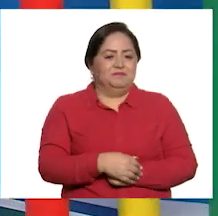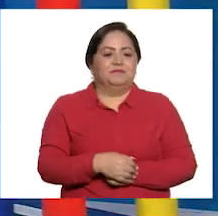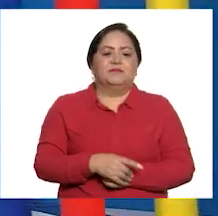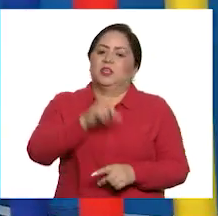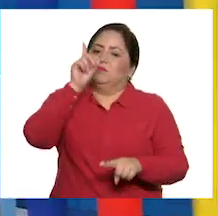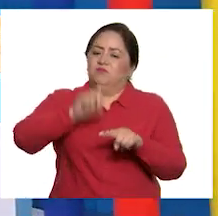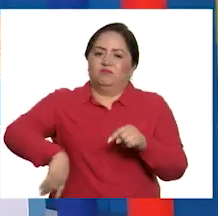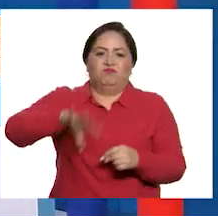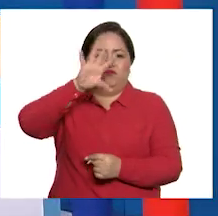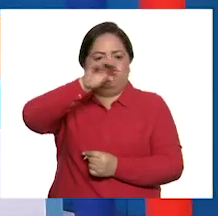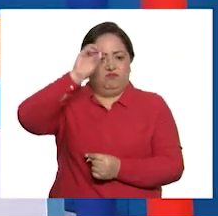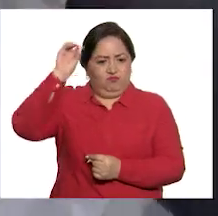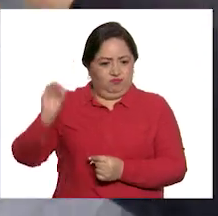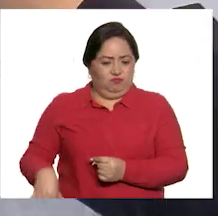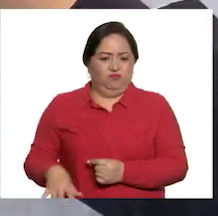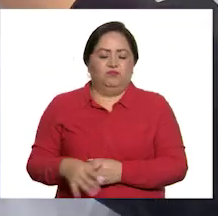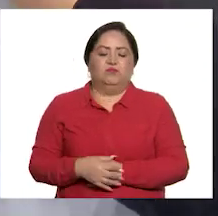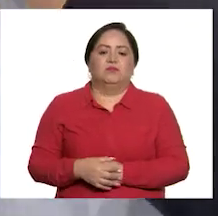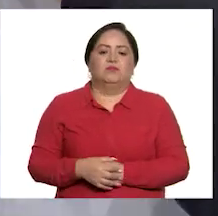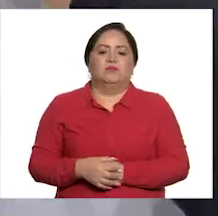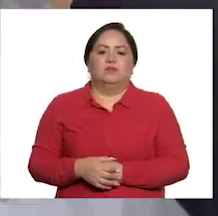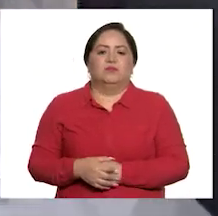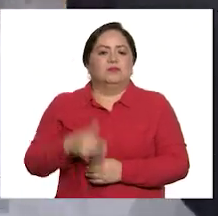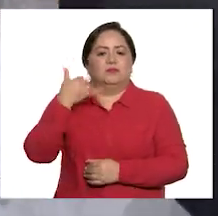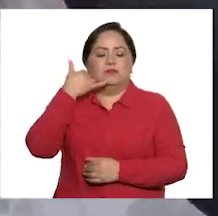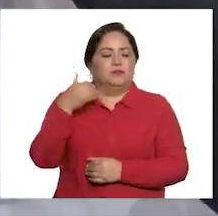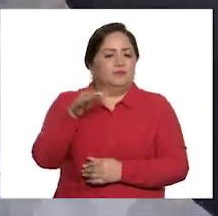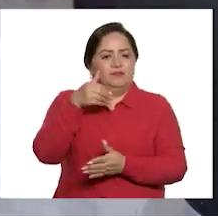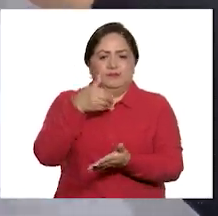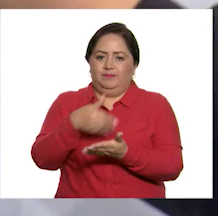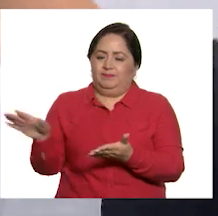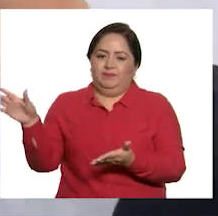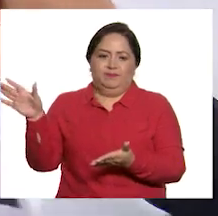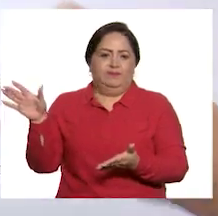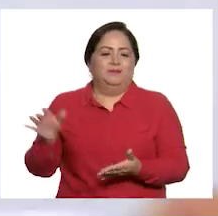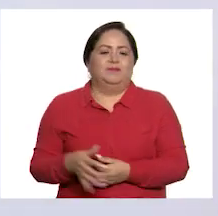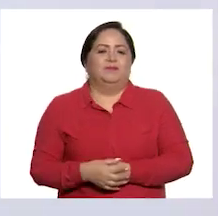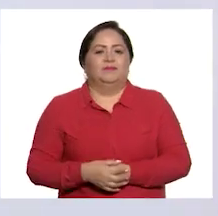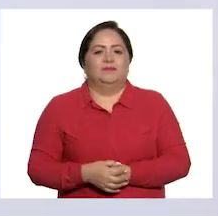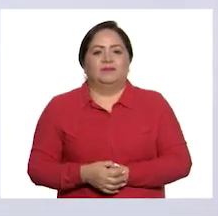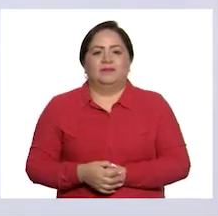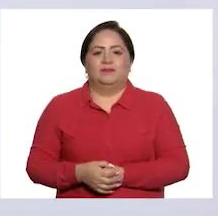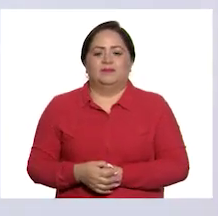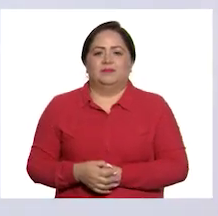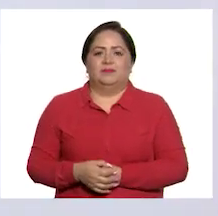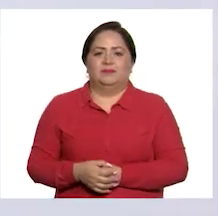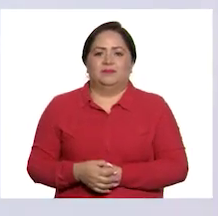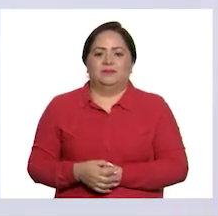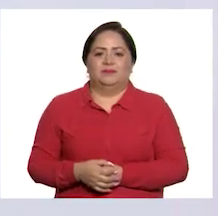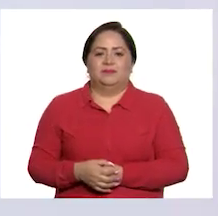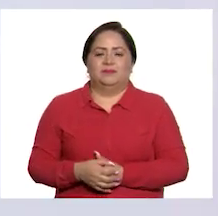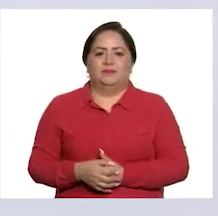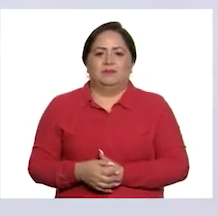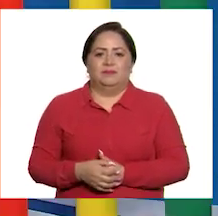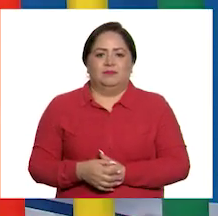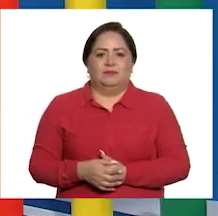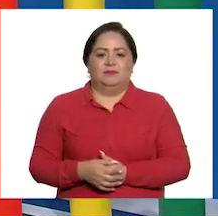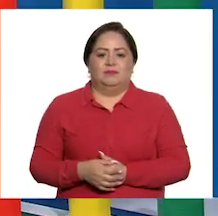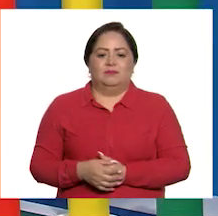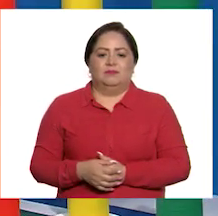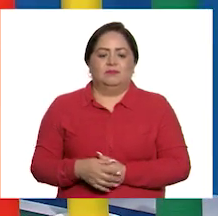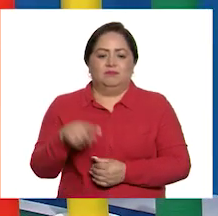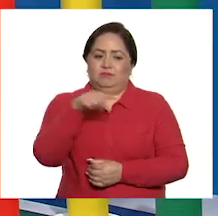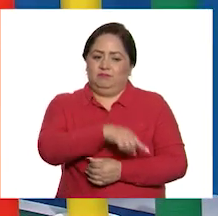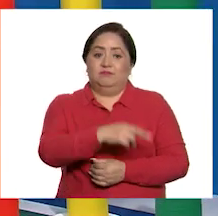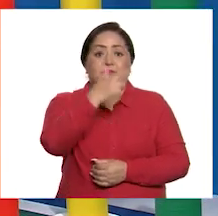vamos a retirar. Quitemos el celular. Adiós, celular. Adiós, celular. Tus razones son